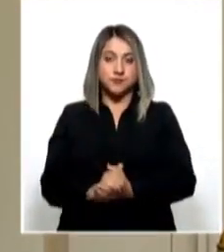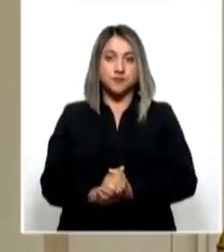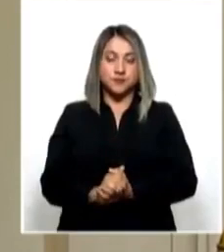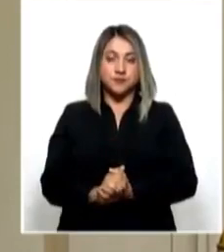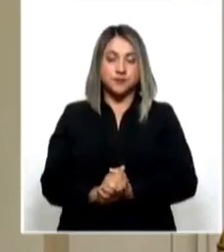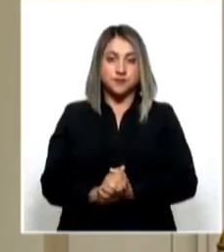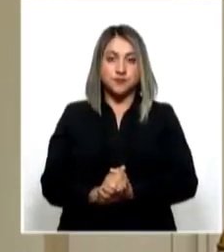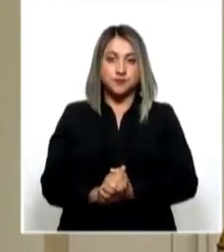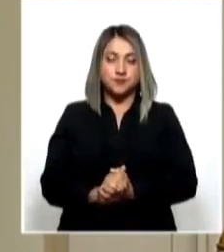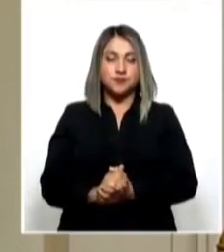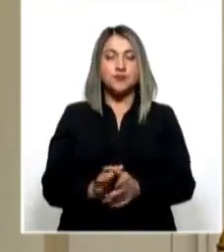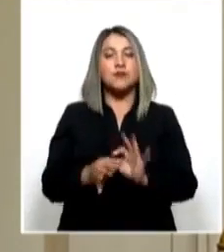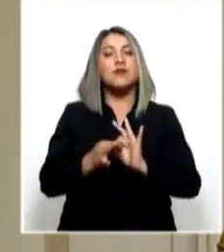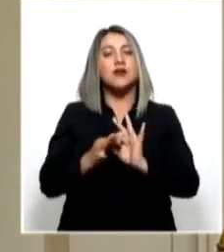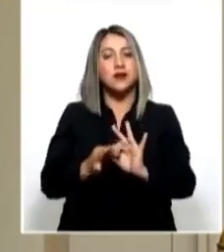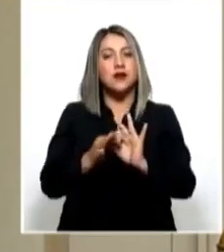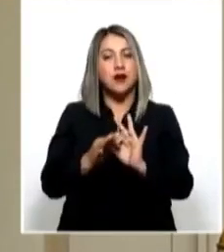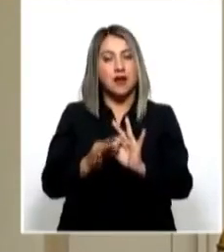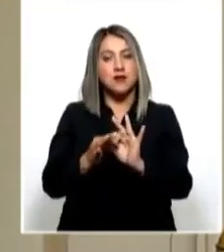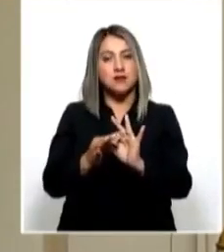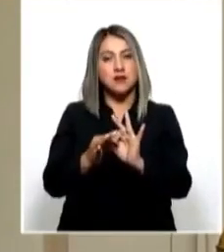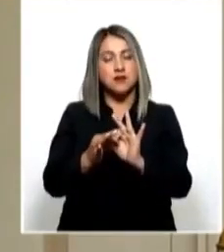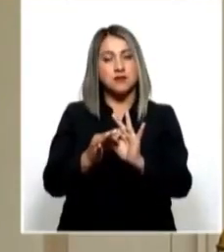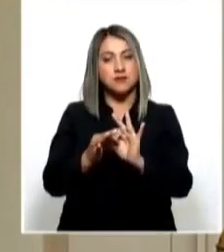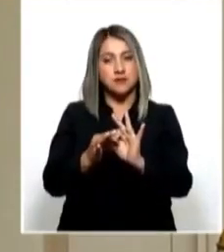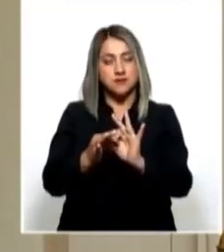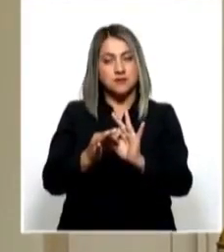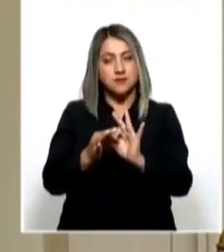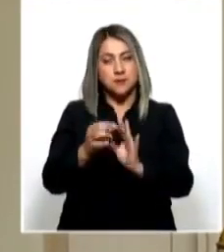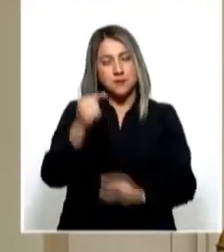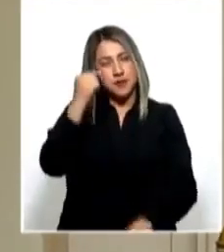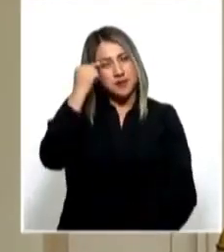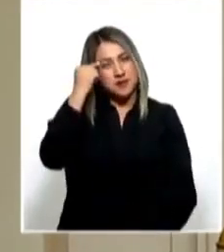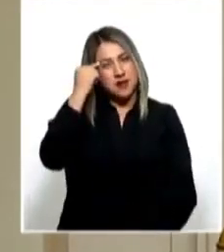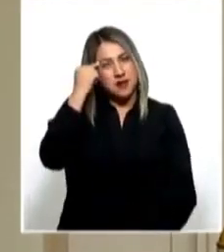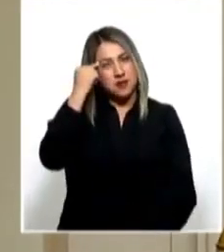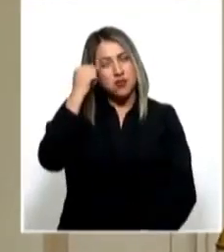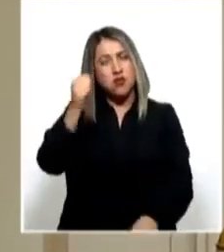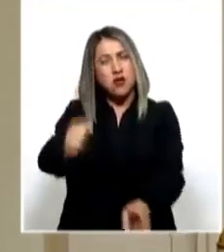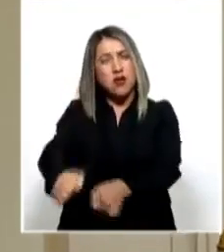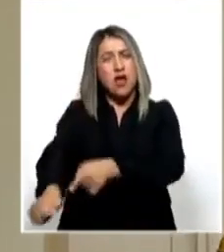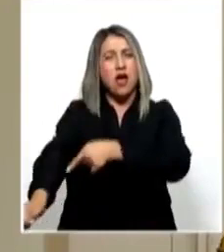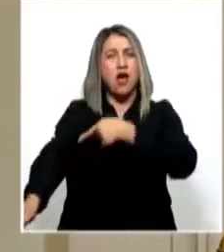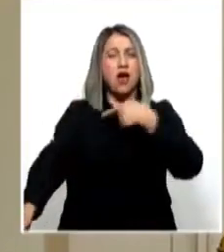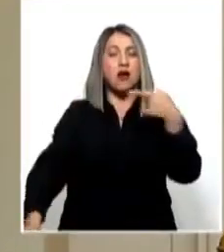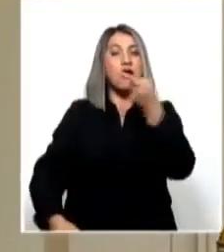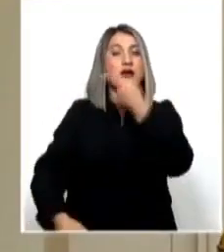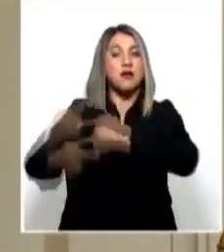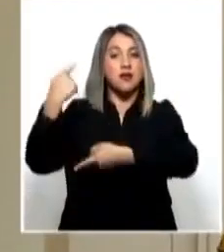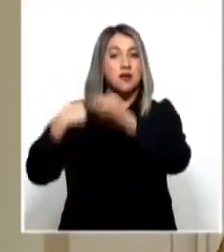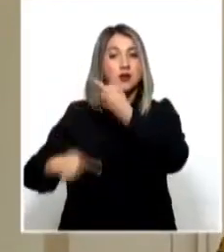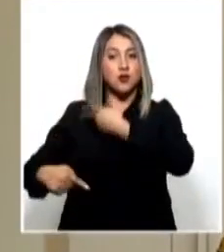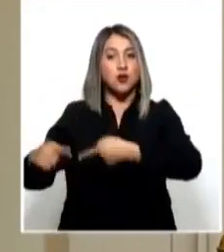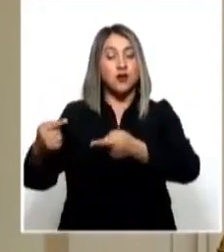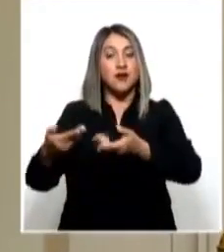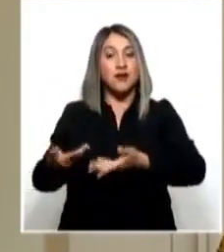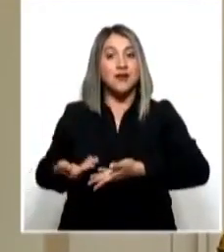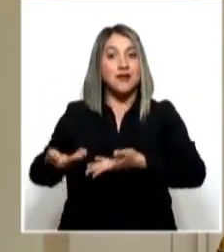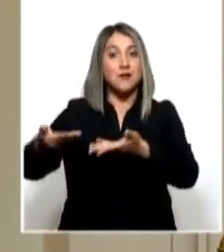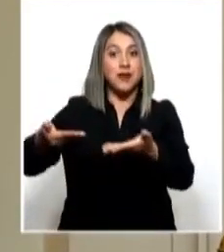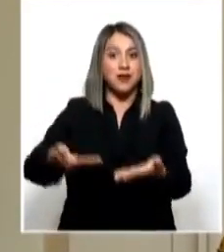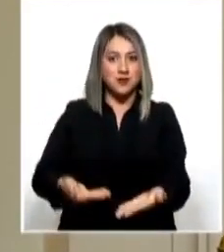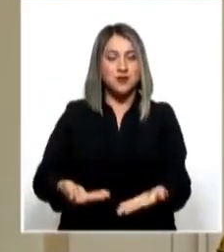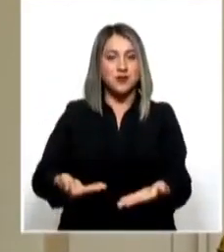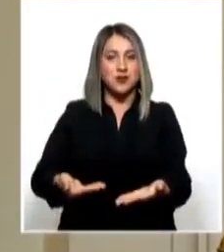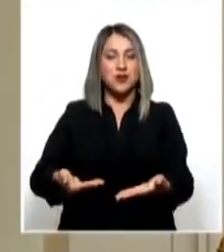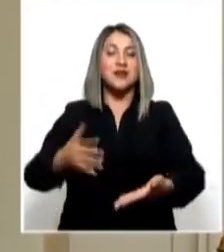Quiero agradecer, pensando en esa larga historia, la invitación a